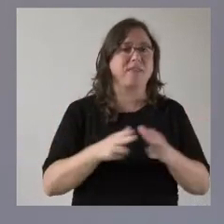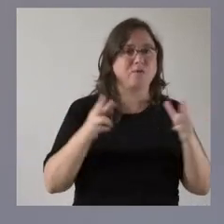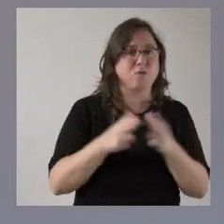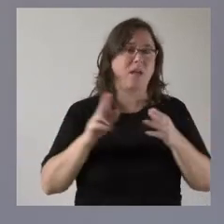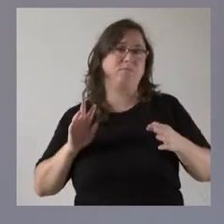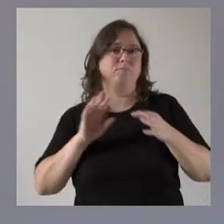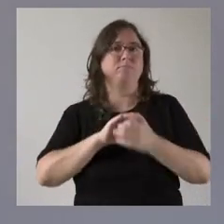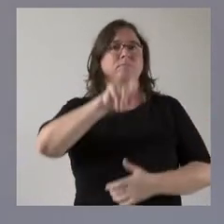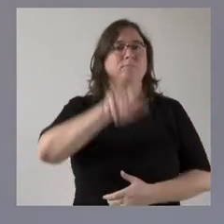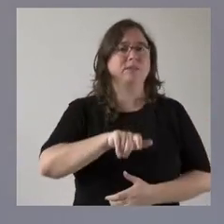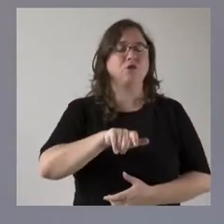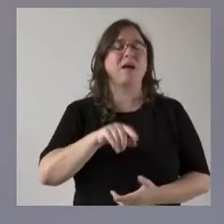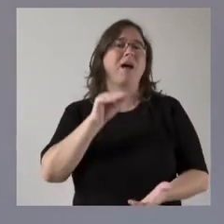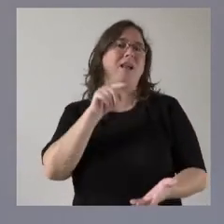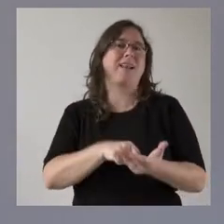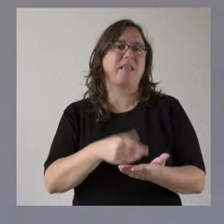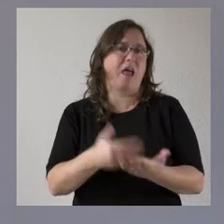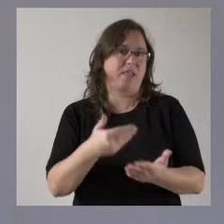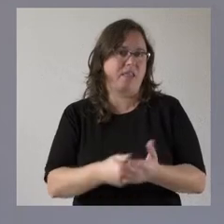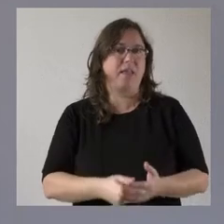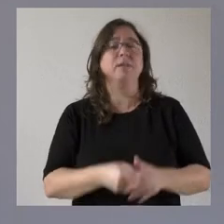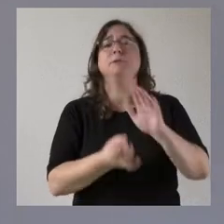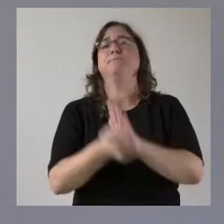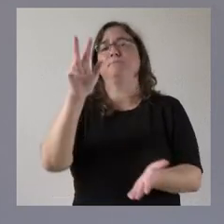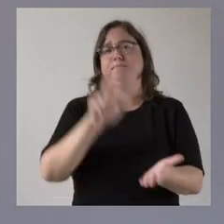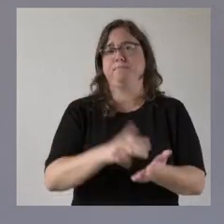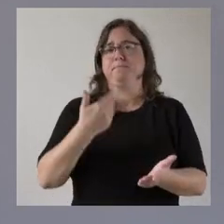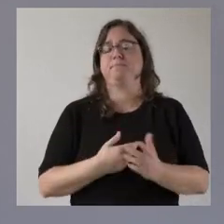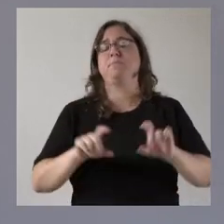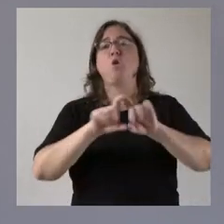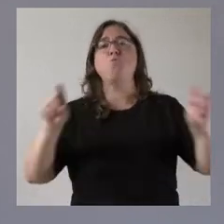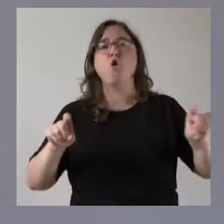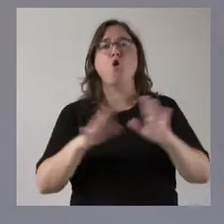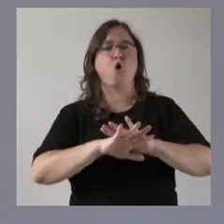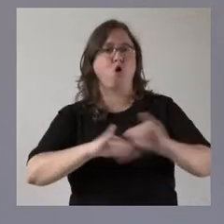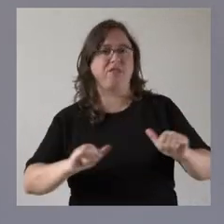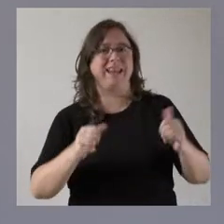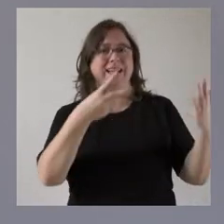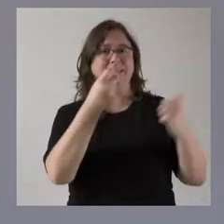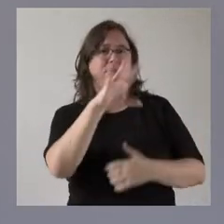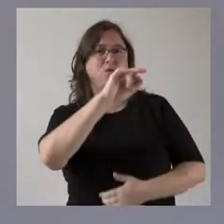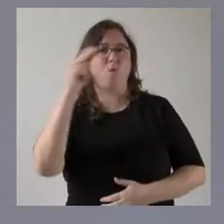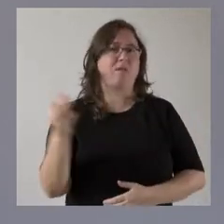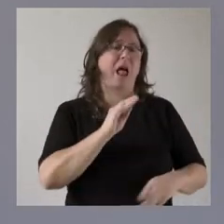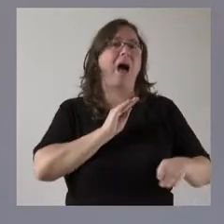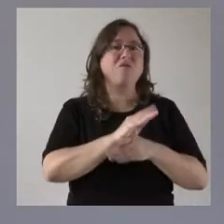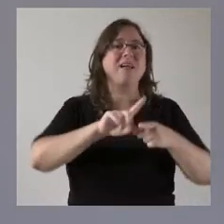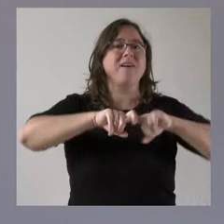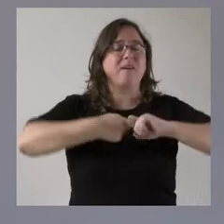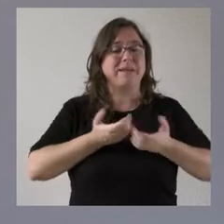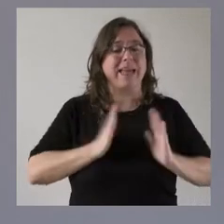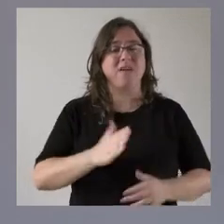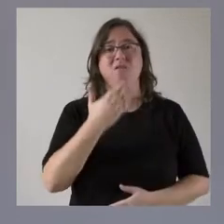perceptores de garantizada se ha implantado el bono concilia 750 euros de ayuda familias con hijos menores